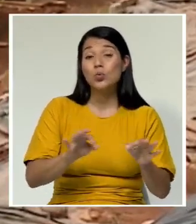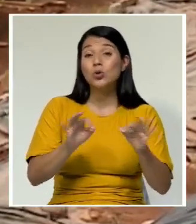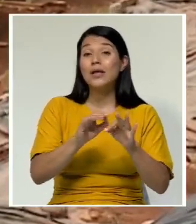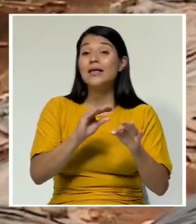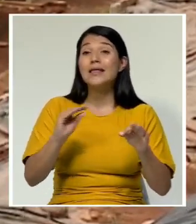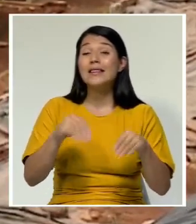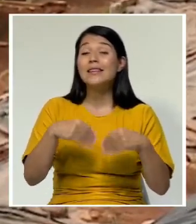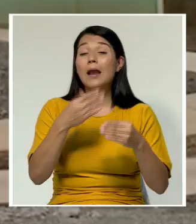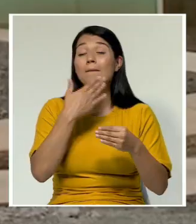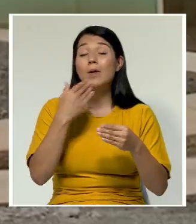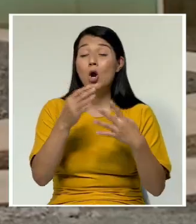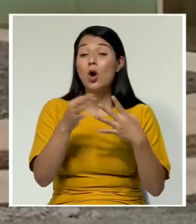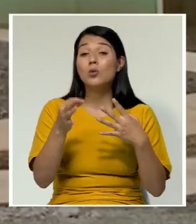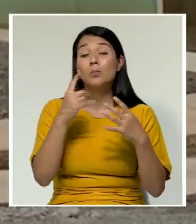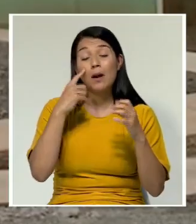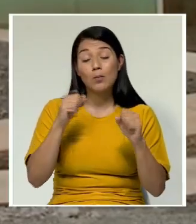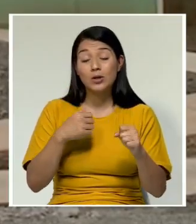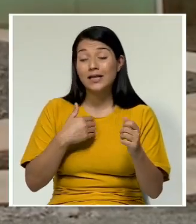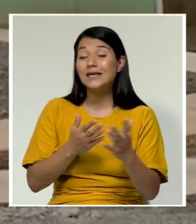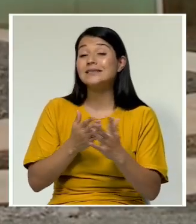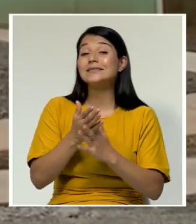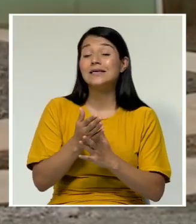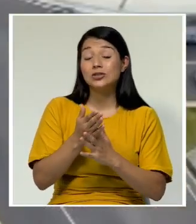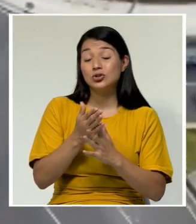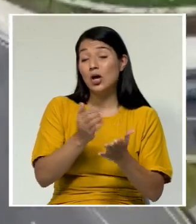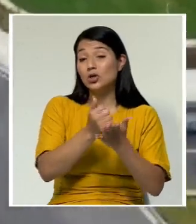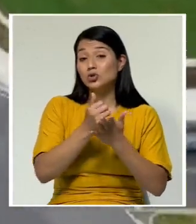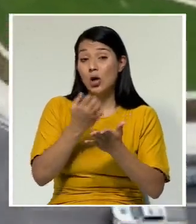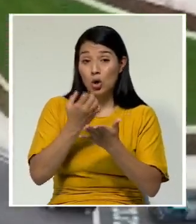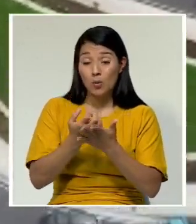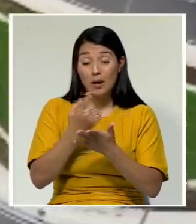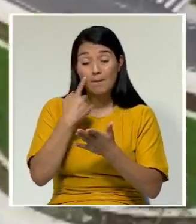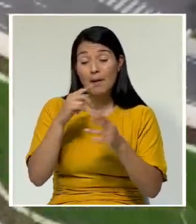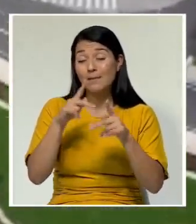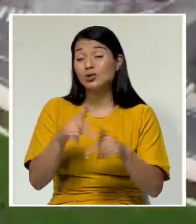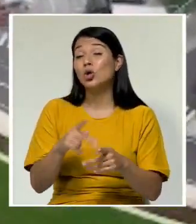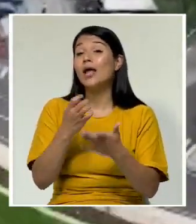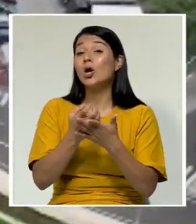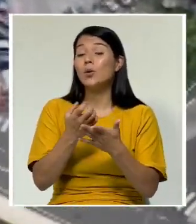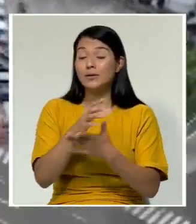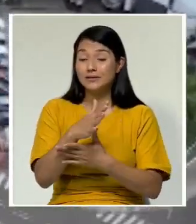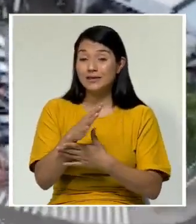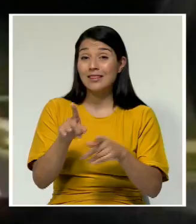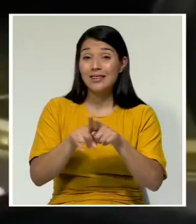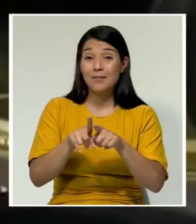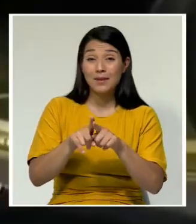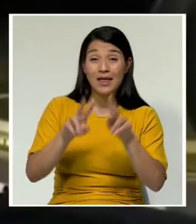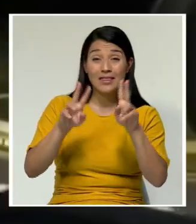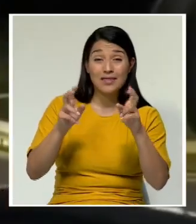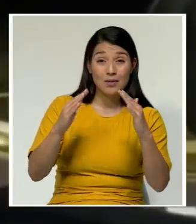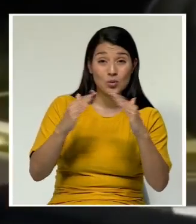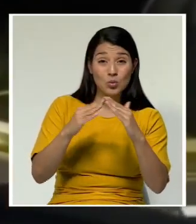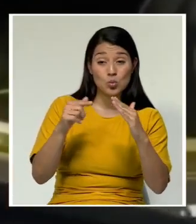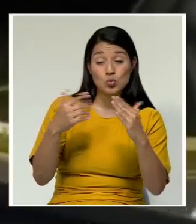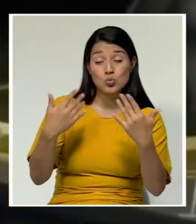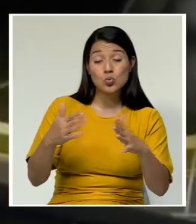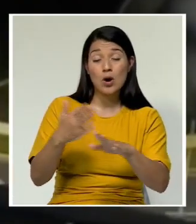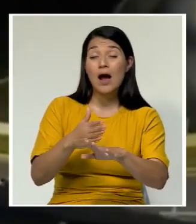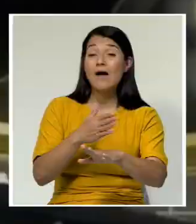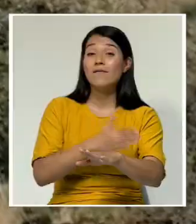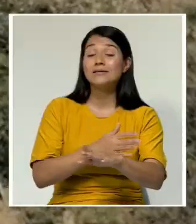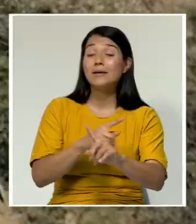en vigencia de la nueva Ley General de Contratación Pública. Esta legislación hizo una buena recopilación